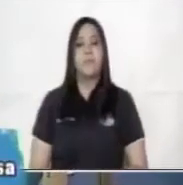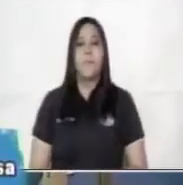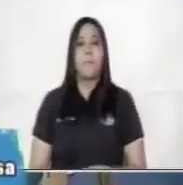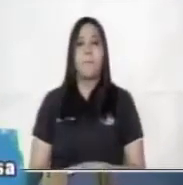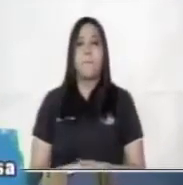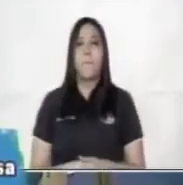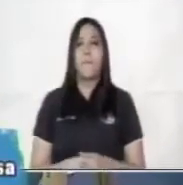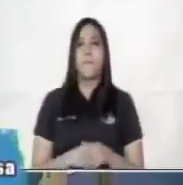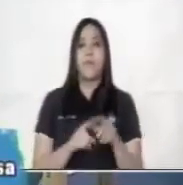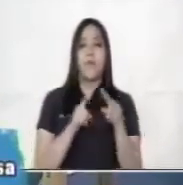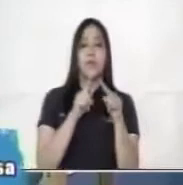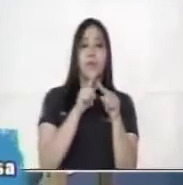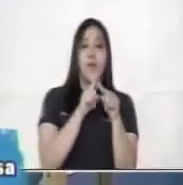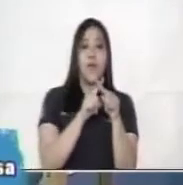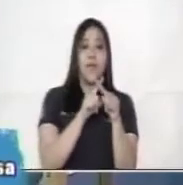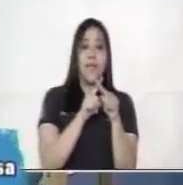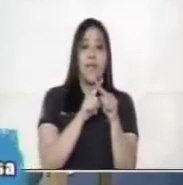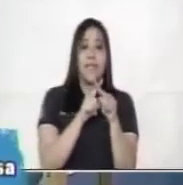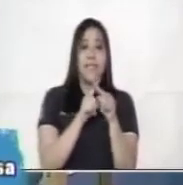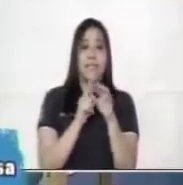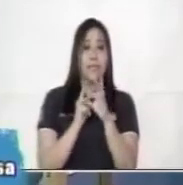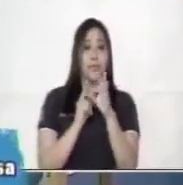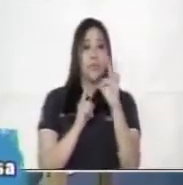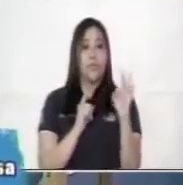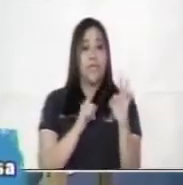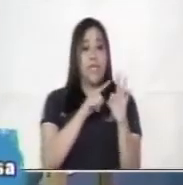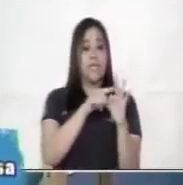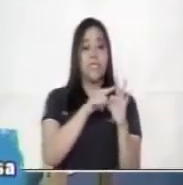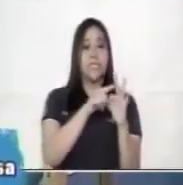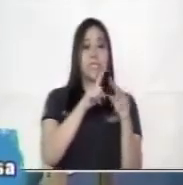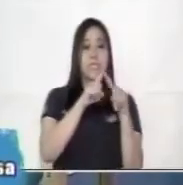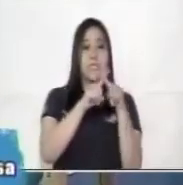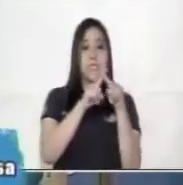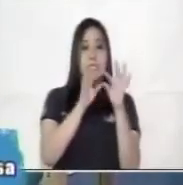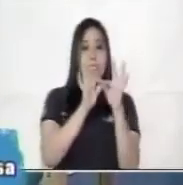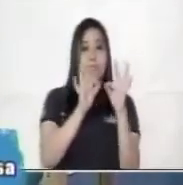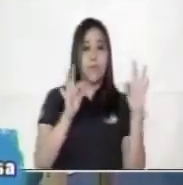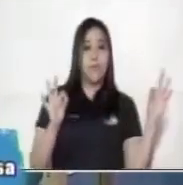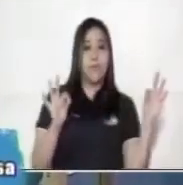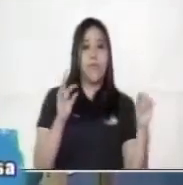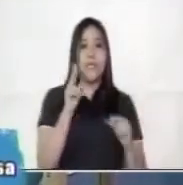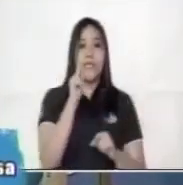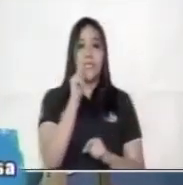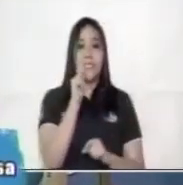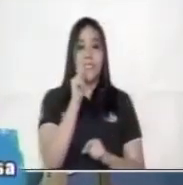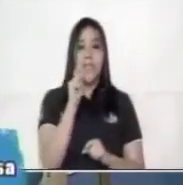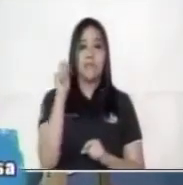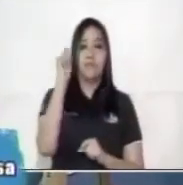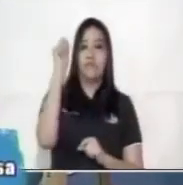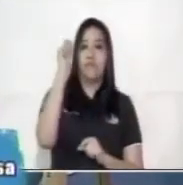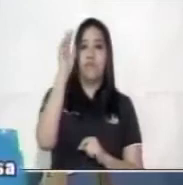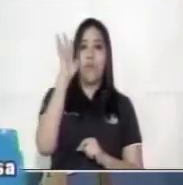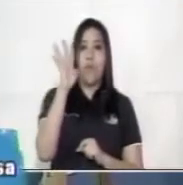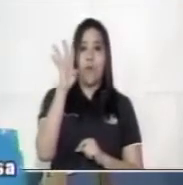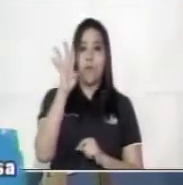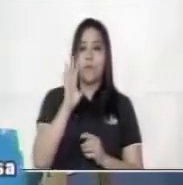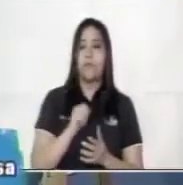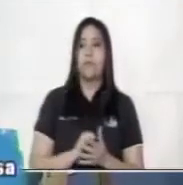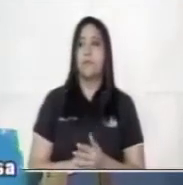Cuando X vale 3, Y vale 4. Cuando X vale 3, Y vale 4.